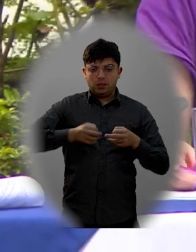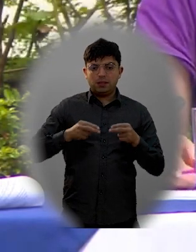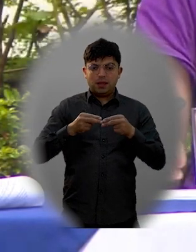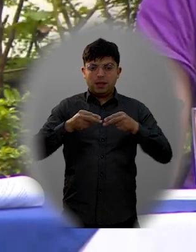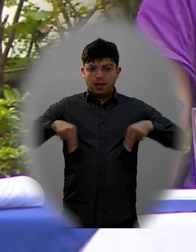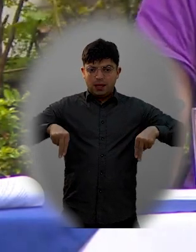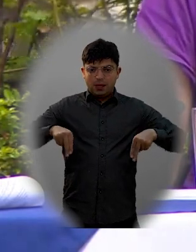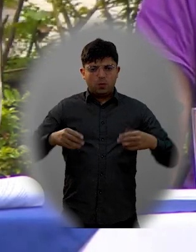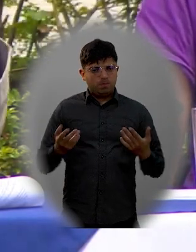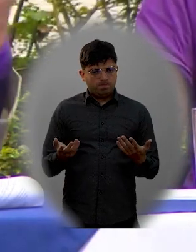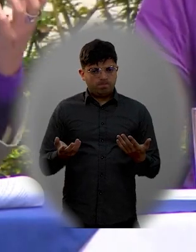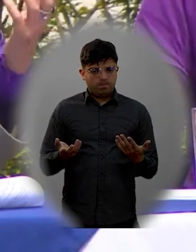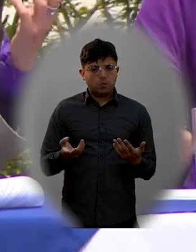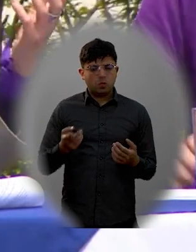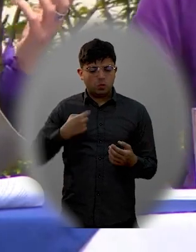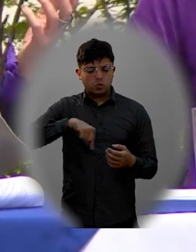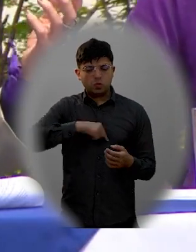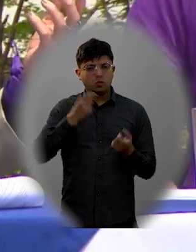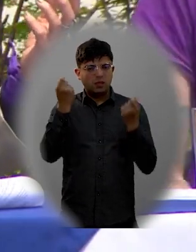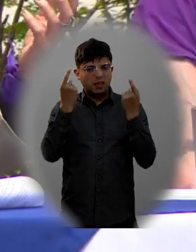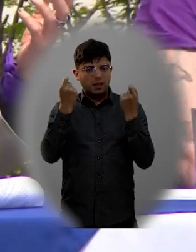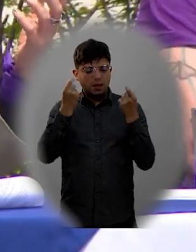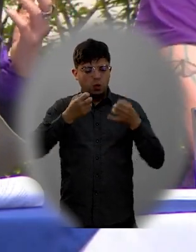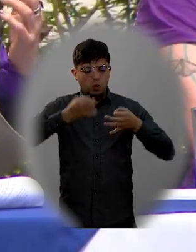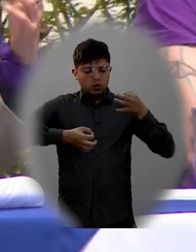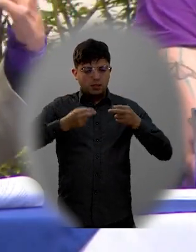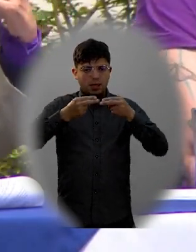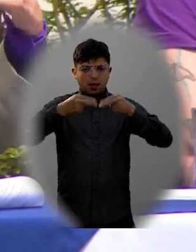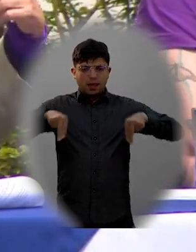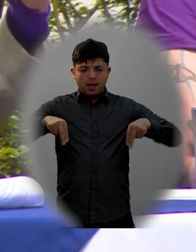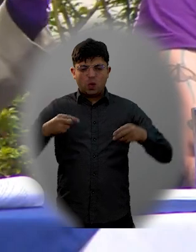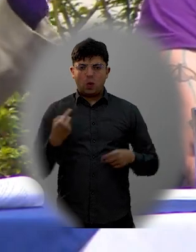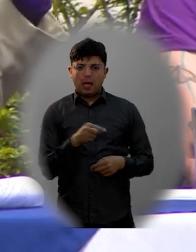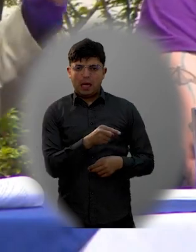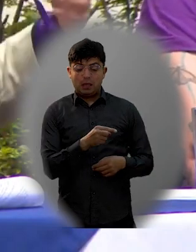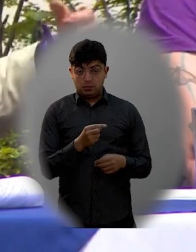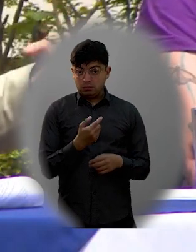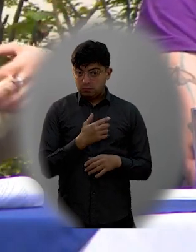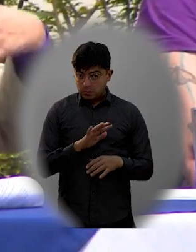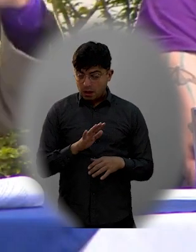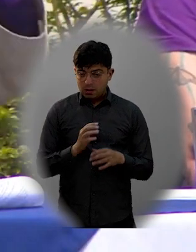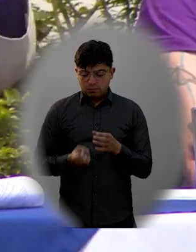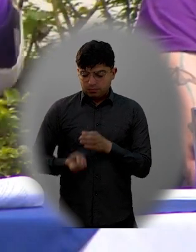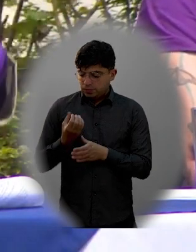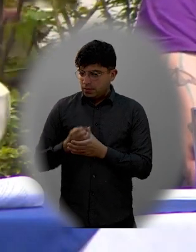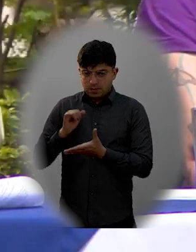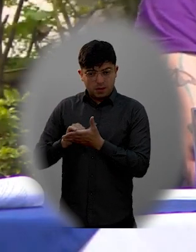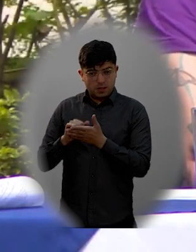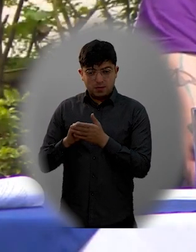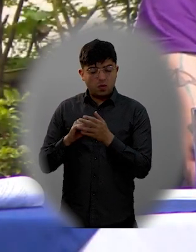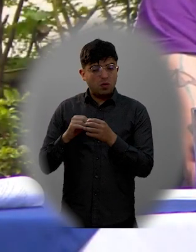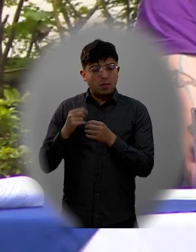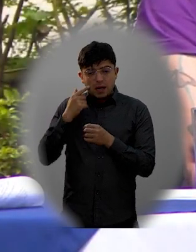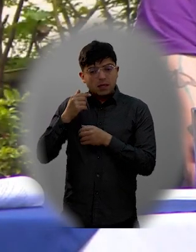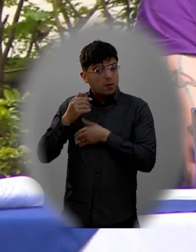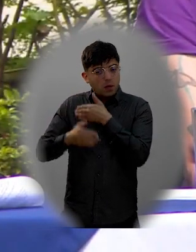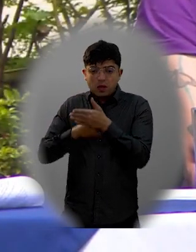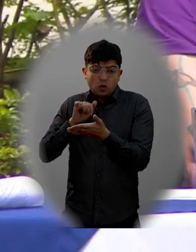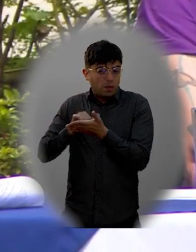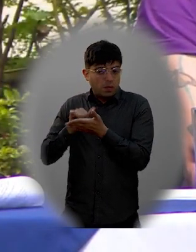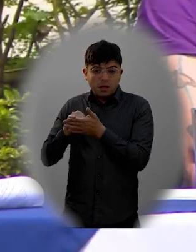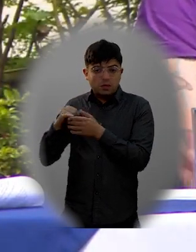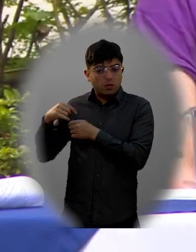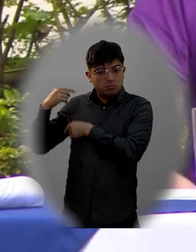género, ¿qué es lo que vamos a entender como justicia de género? ¿Vamos a reproducir las fórmulas patriarcales de la justicia